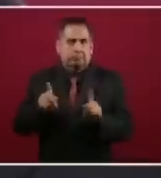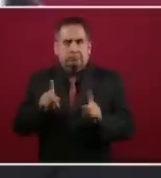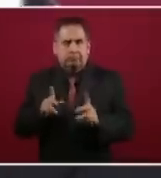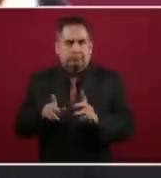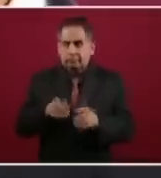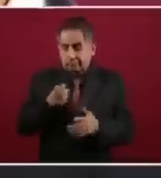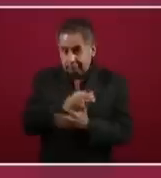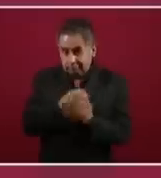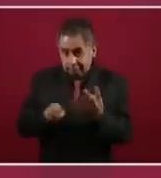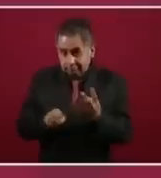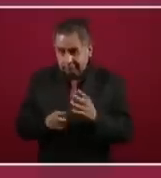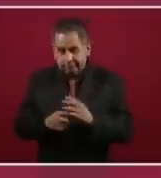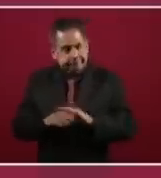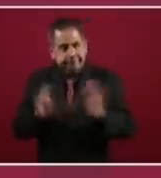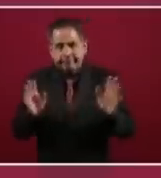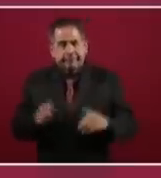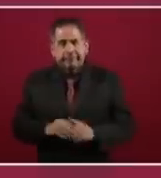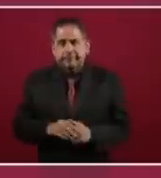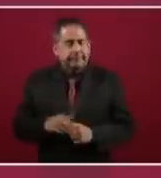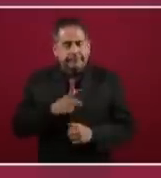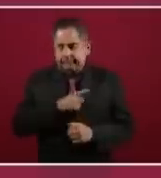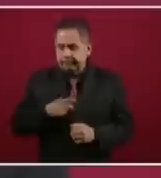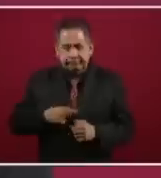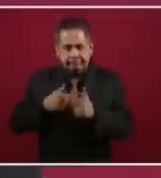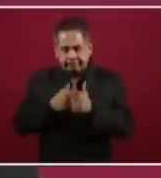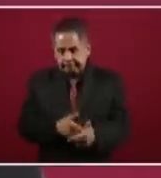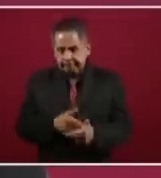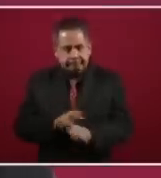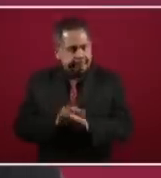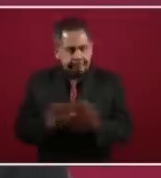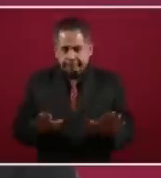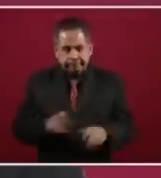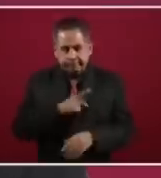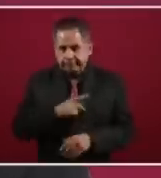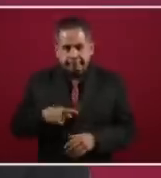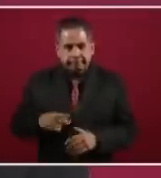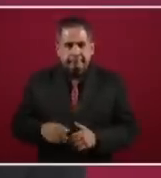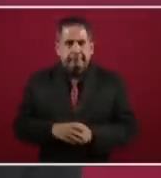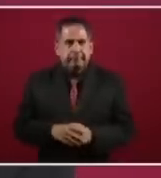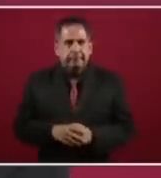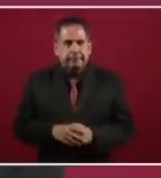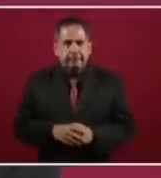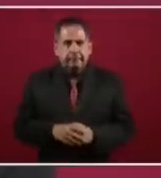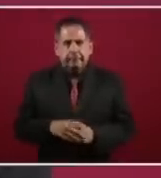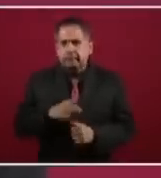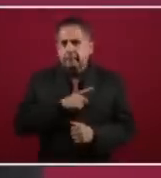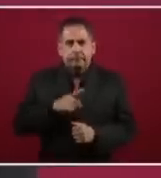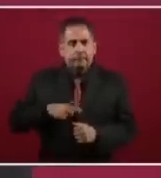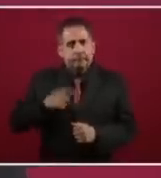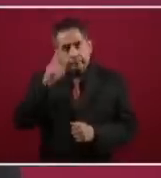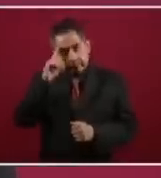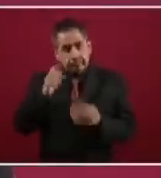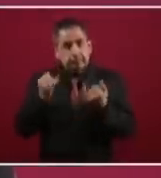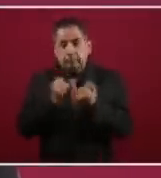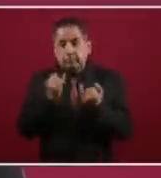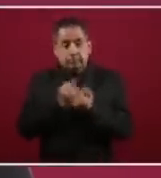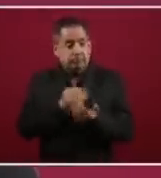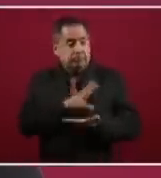Eso ya no debe de existir. Nosotros no aspiramos a